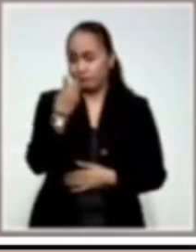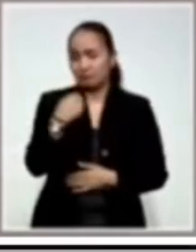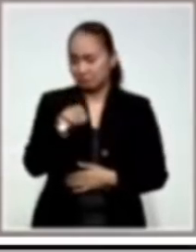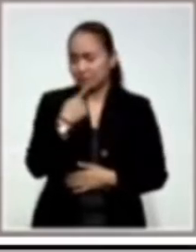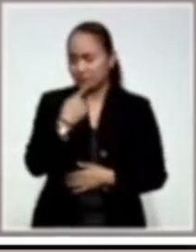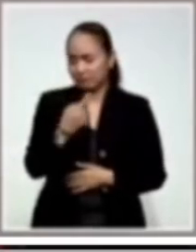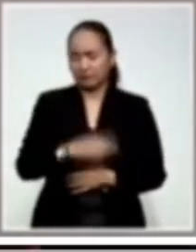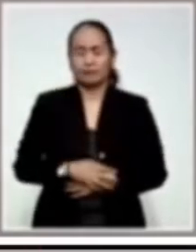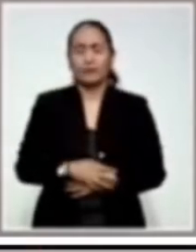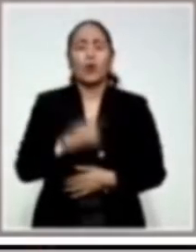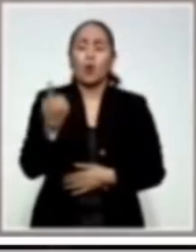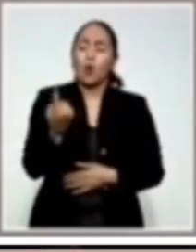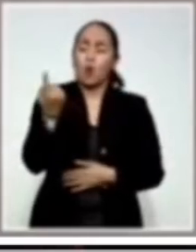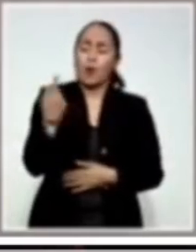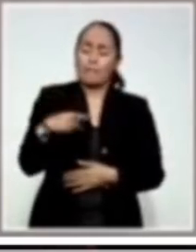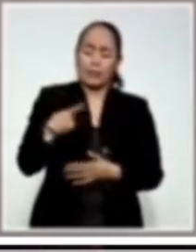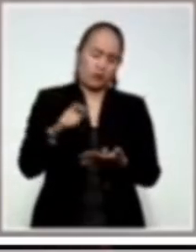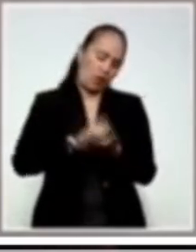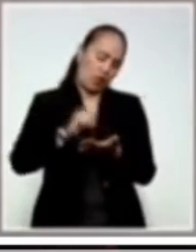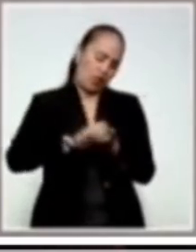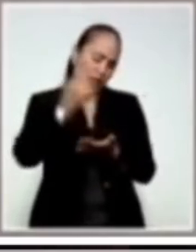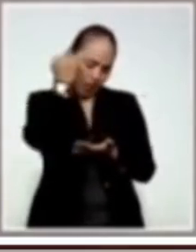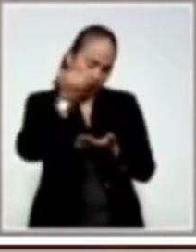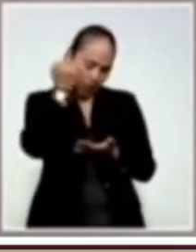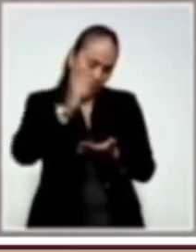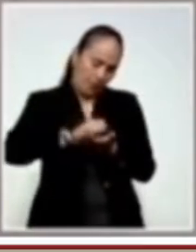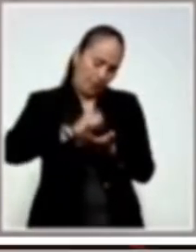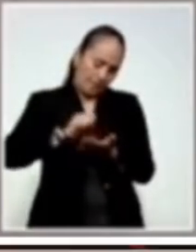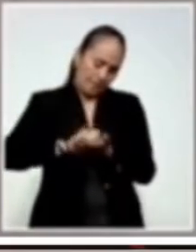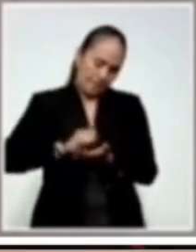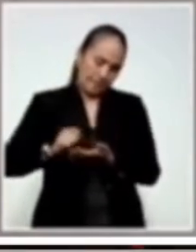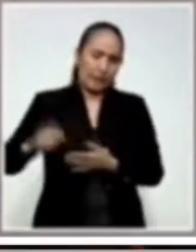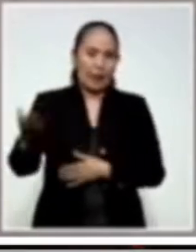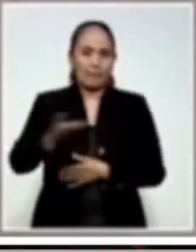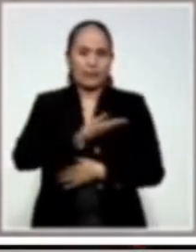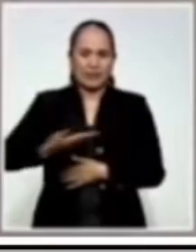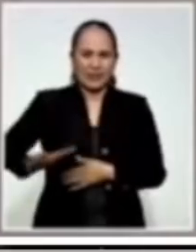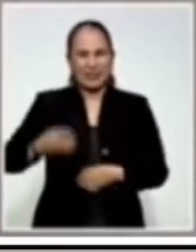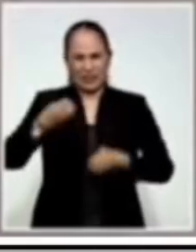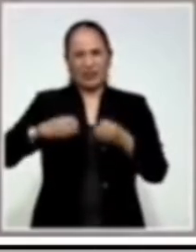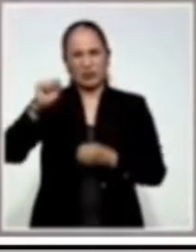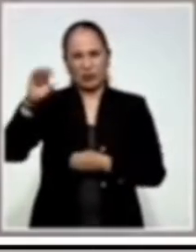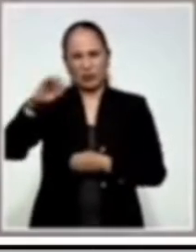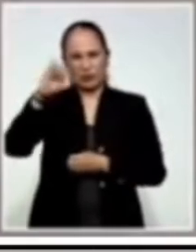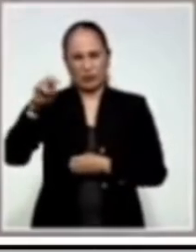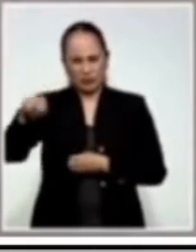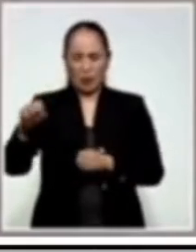un artículo denostando al presidente de la Corte y a la Corte,